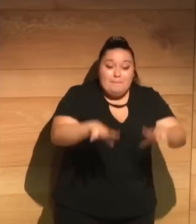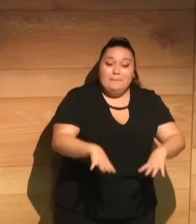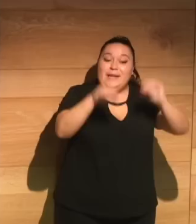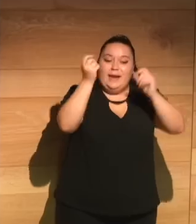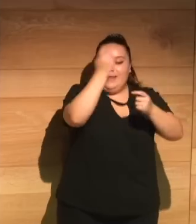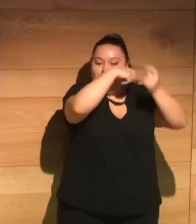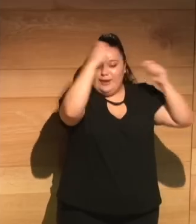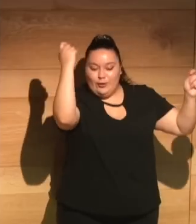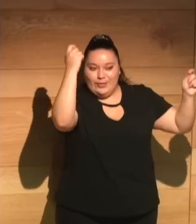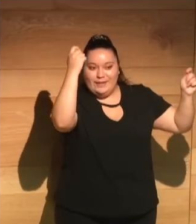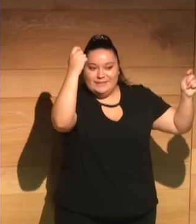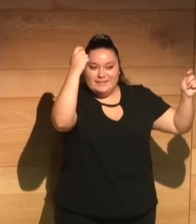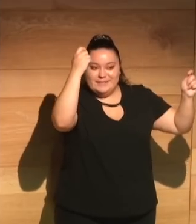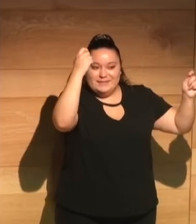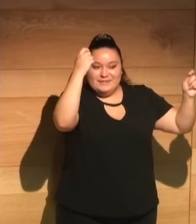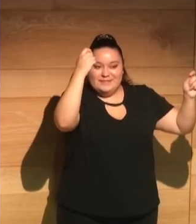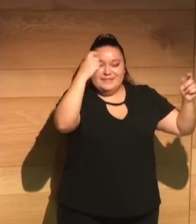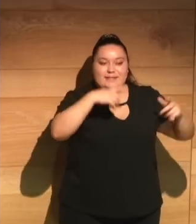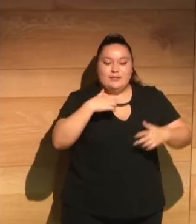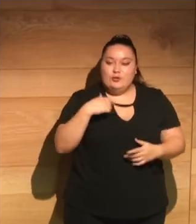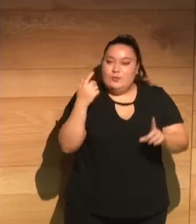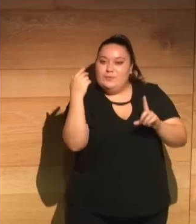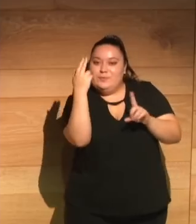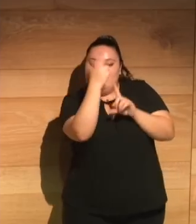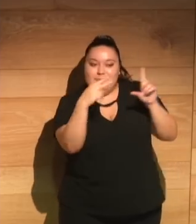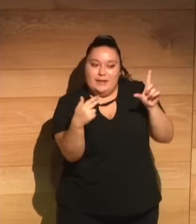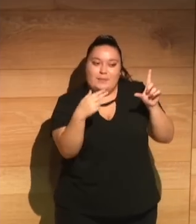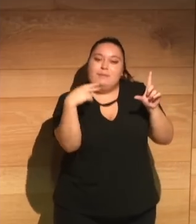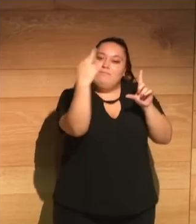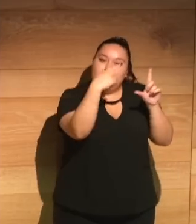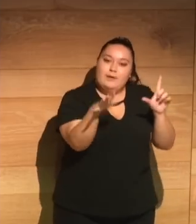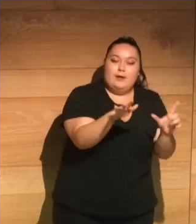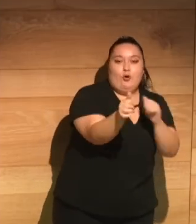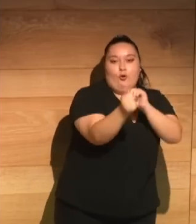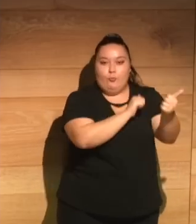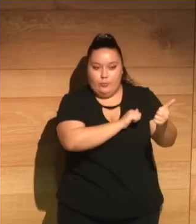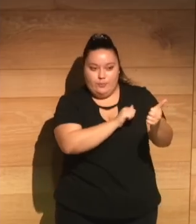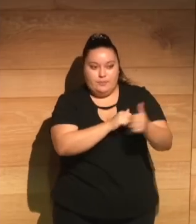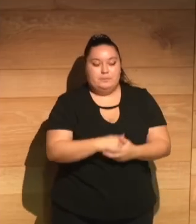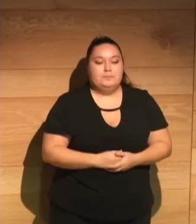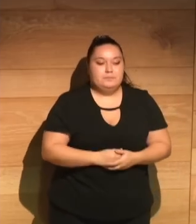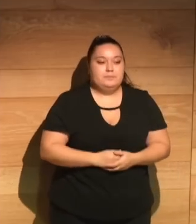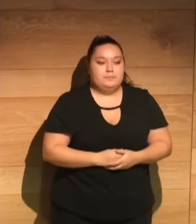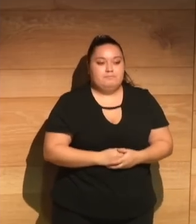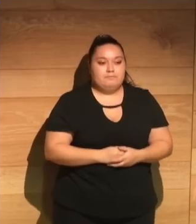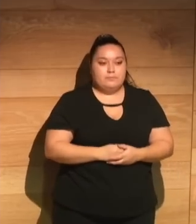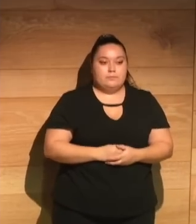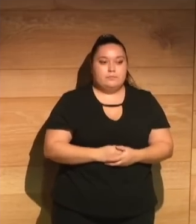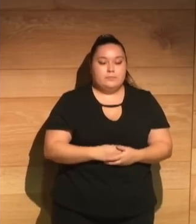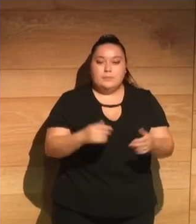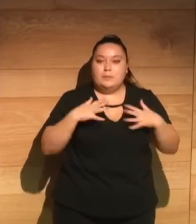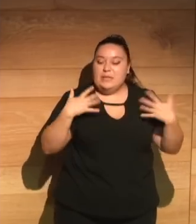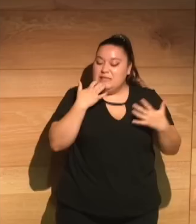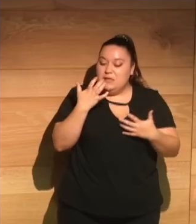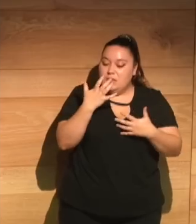pantalla proyectado. Ahí estamos. Ahora puedo ir yo con mi lápiz y lo repaso, y lo calco. Eso. Y digo, ya me sale el pilar. Lo calco, vale. Y de repente es como, ¿y si no hay que